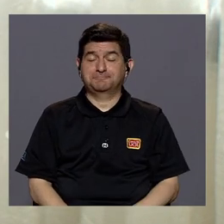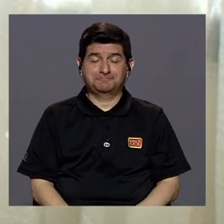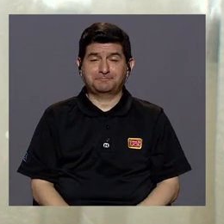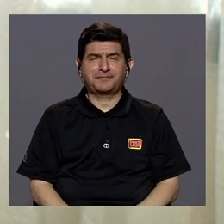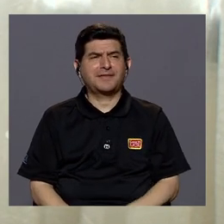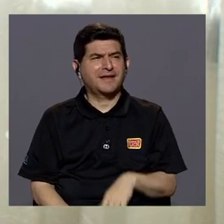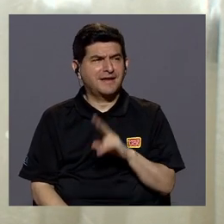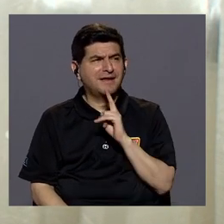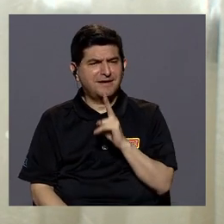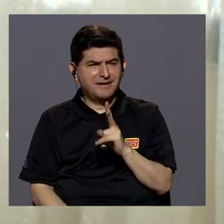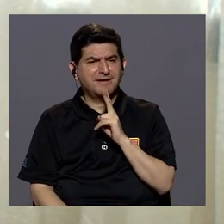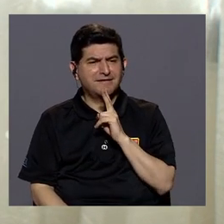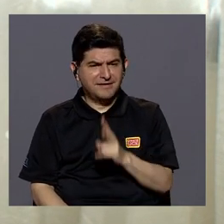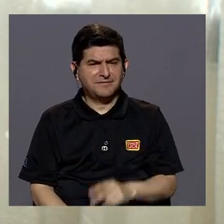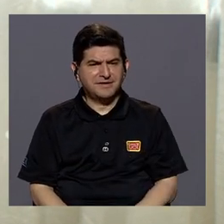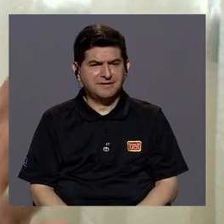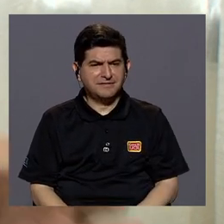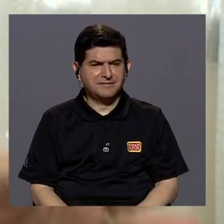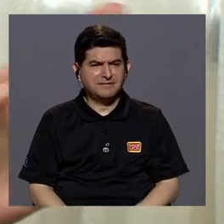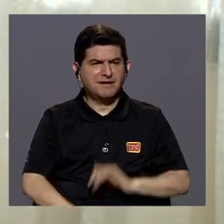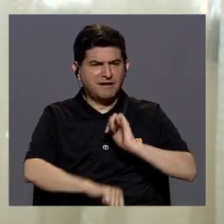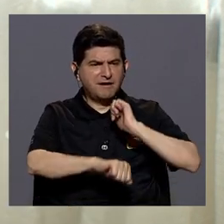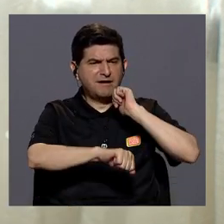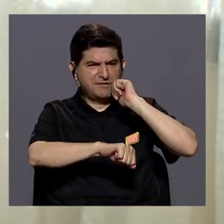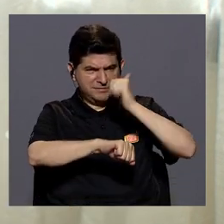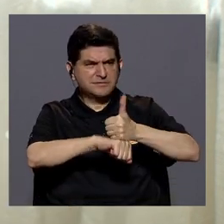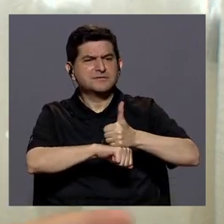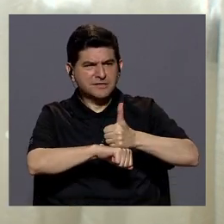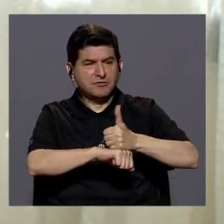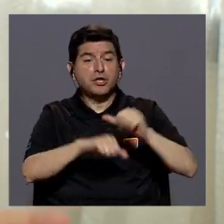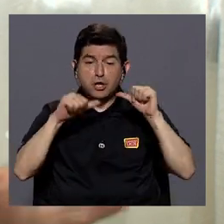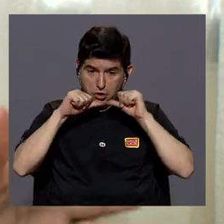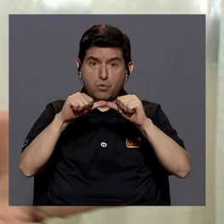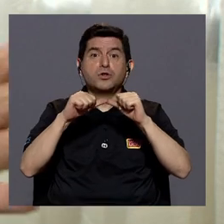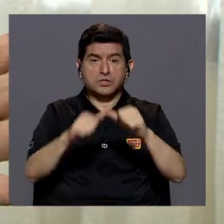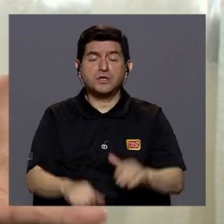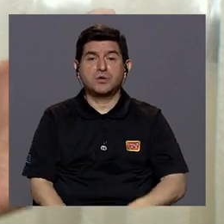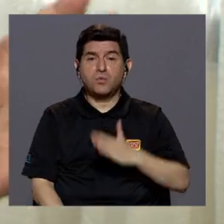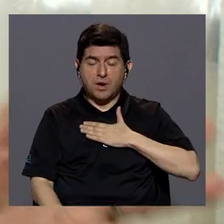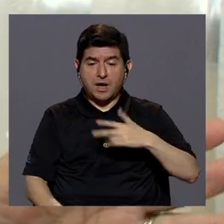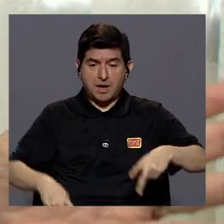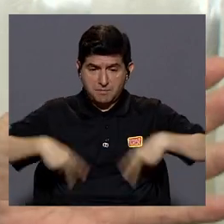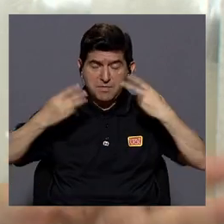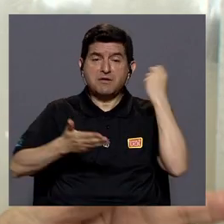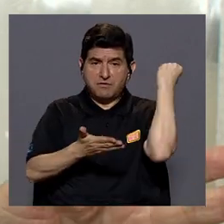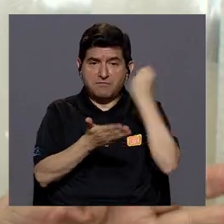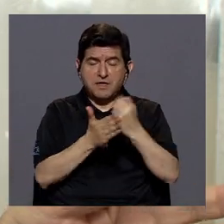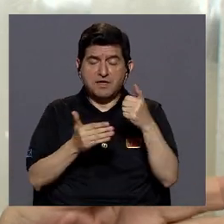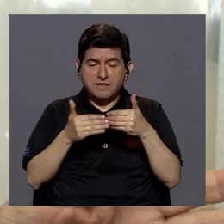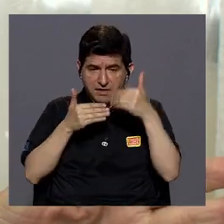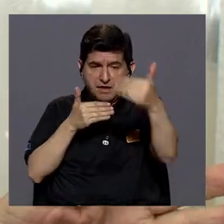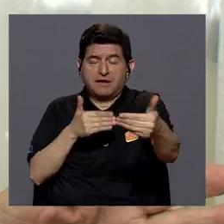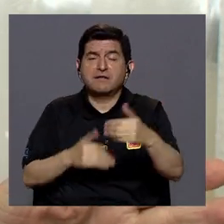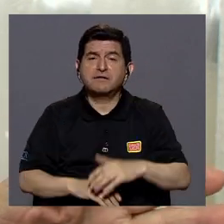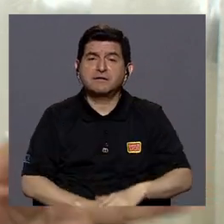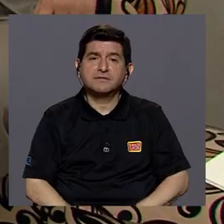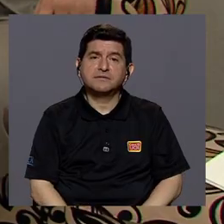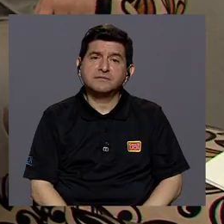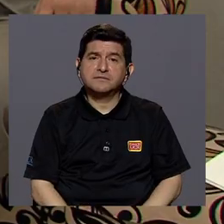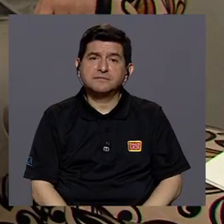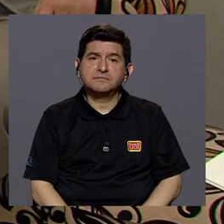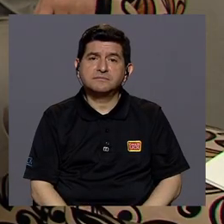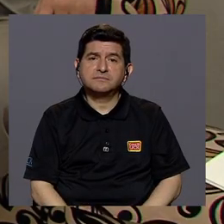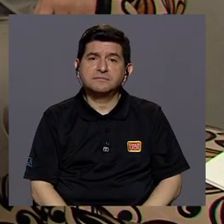realidad, sí marcó y sigue marcando mi vida. Desde entonces fue